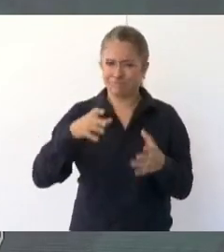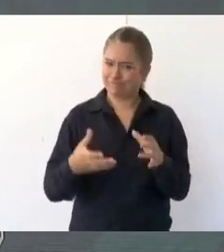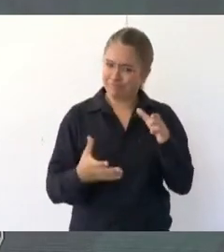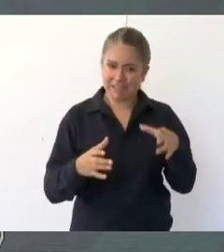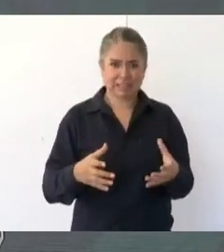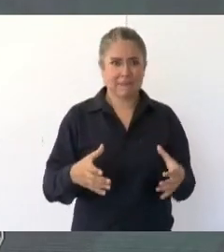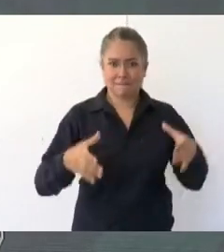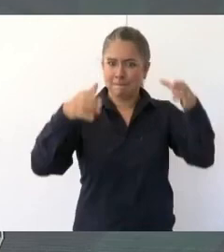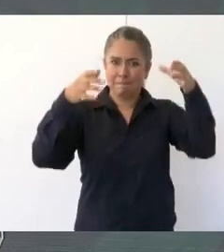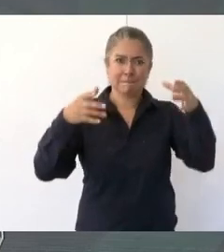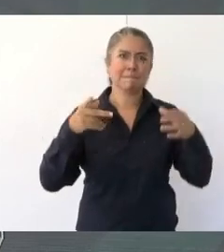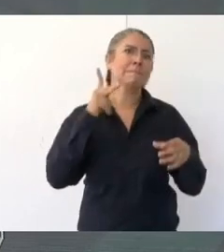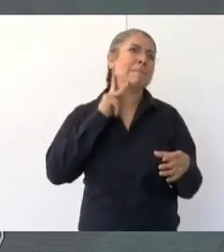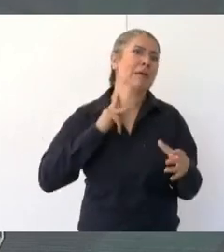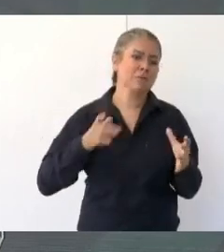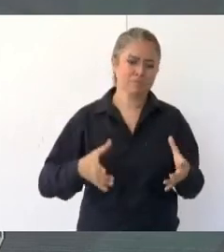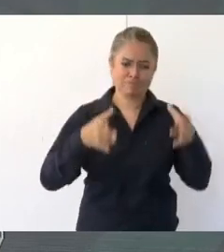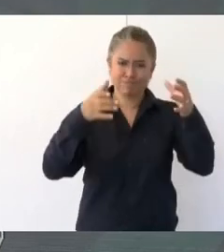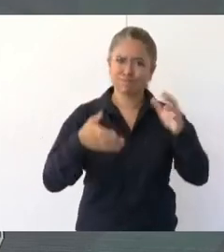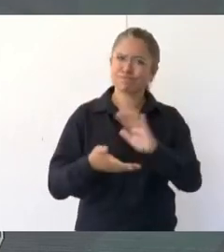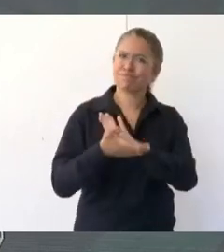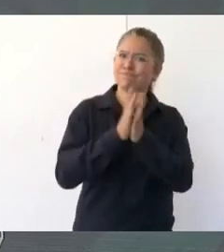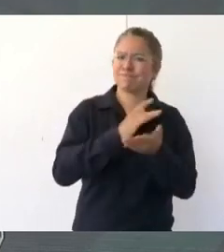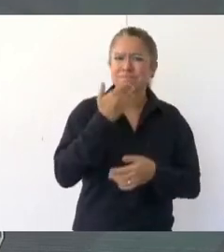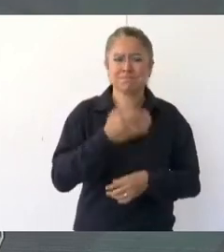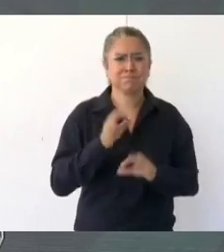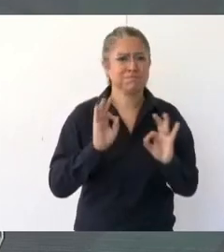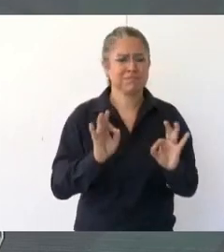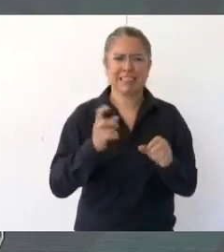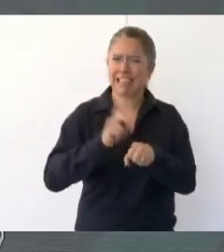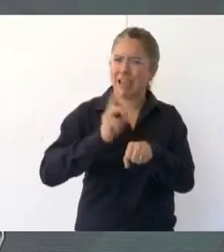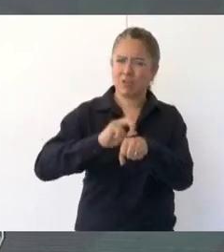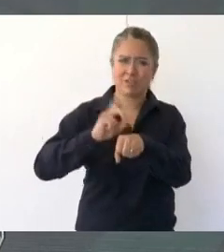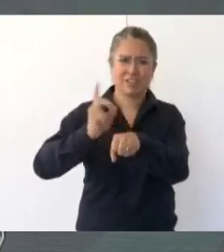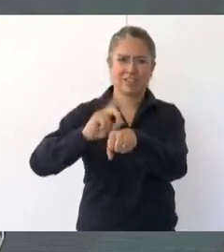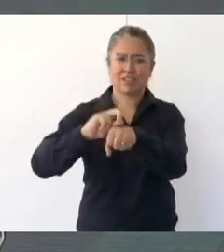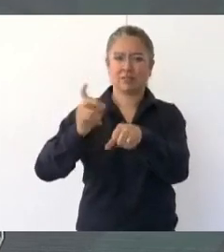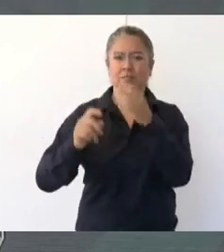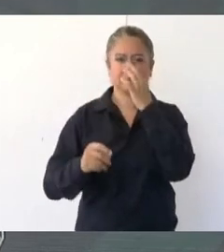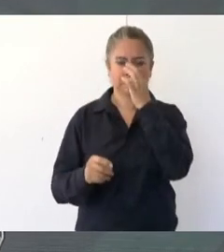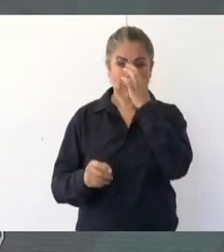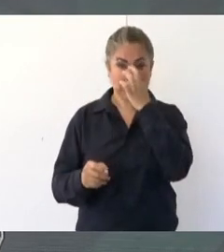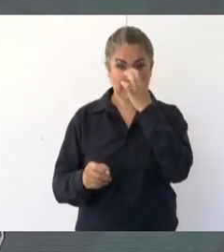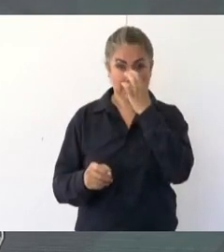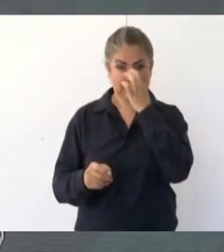con esa nueva refinería. Y